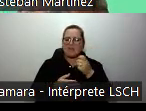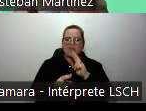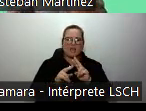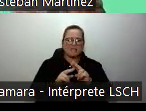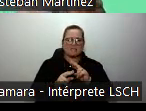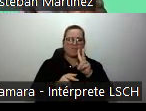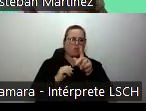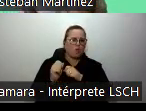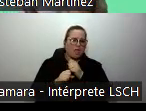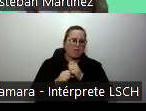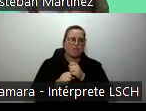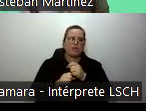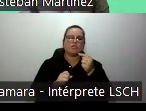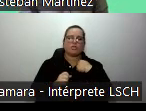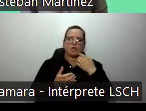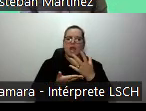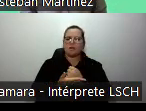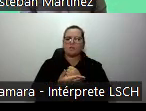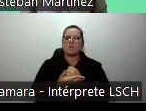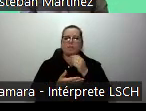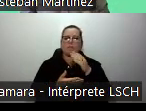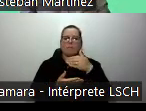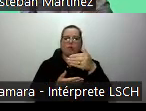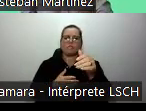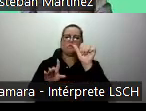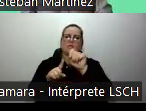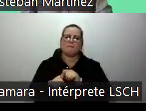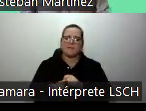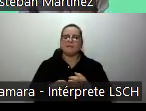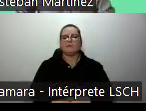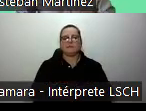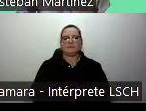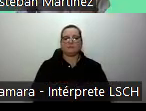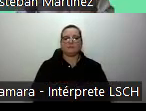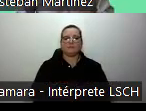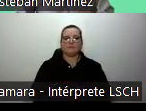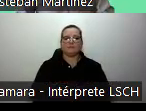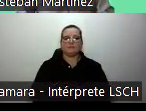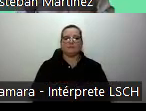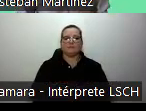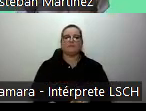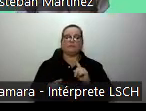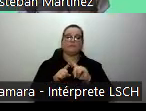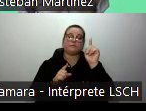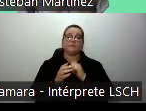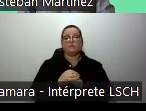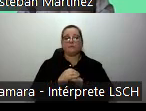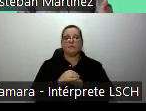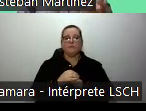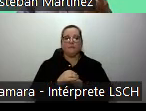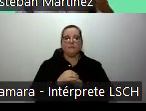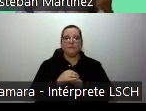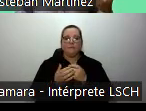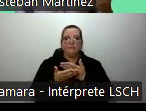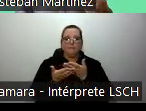en dos años y para eso que tengo que lograr de aquí a los próximos 6 meses otro ejemplo Porque todos